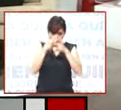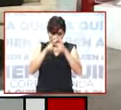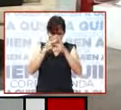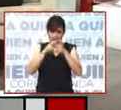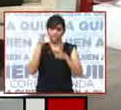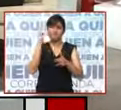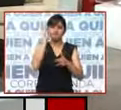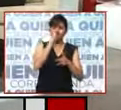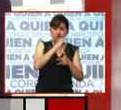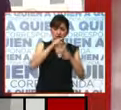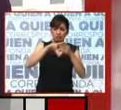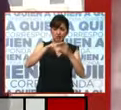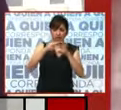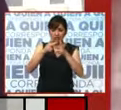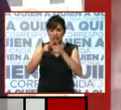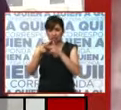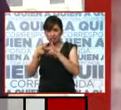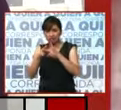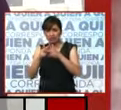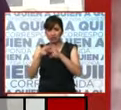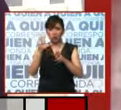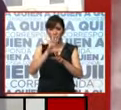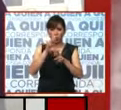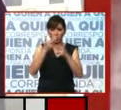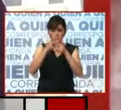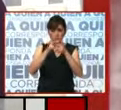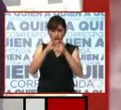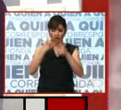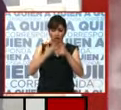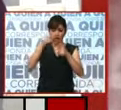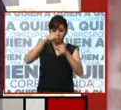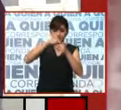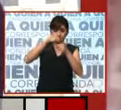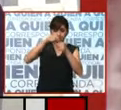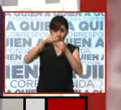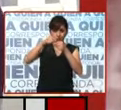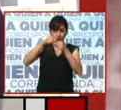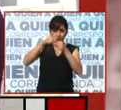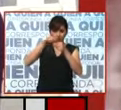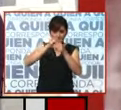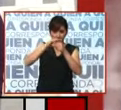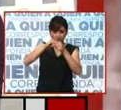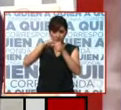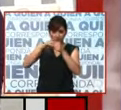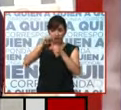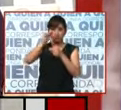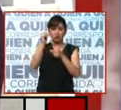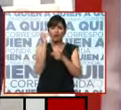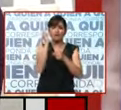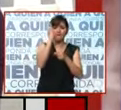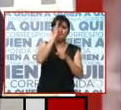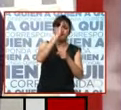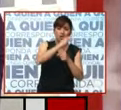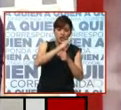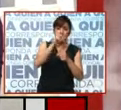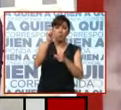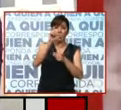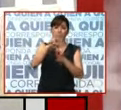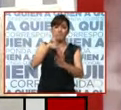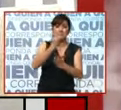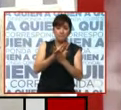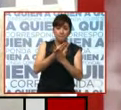frágil. Esto técnicamente se traduce como hueso poroso. El hueso se empieza a tornar frágil y esto hace que esté más susceptible de